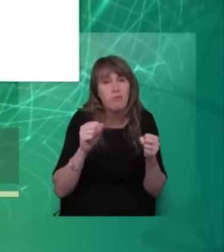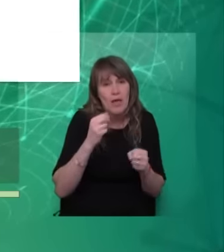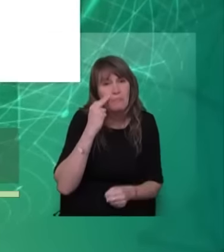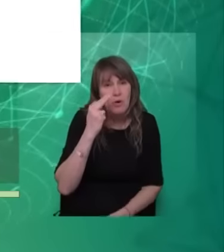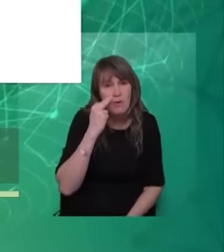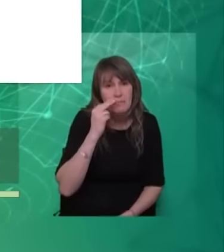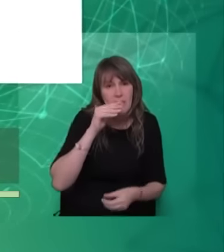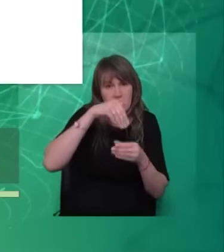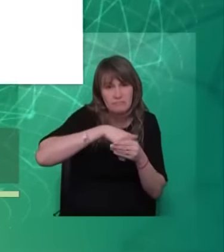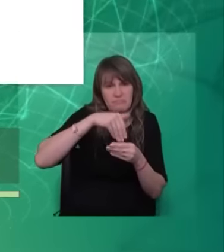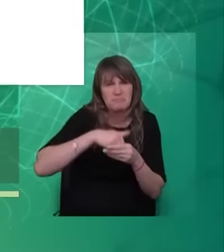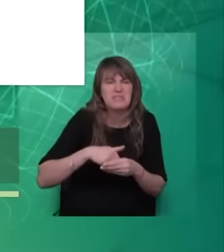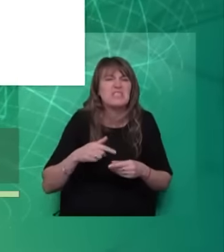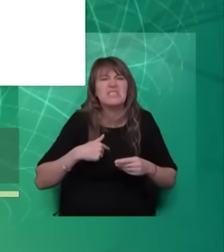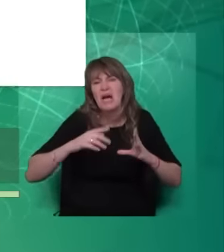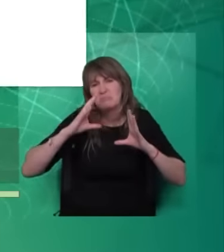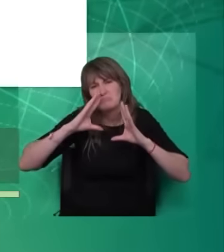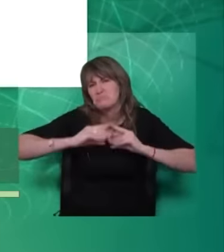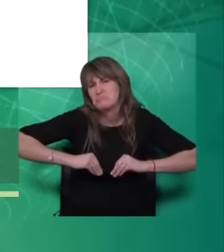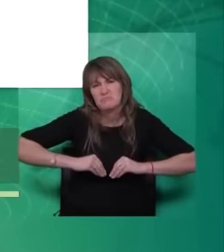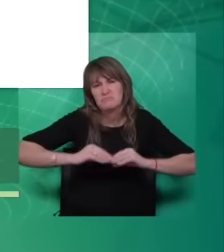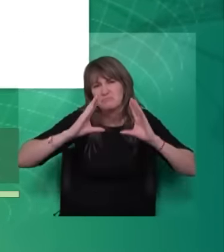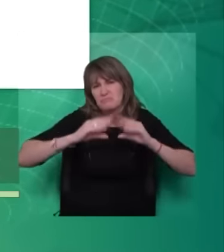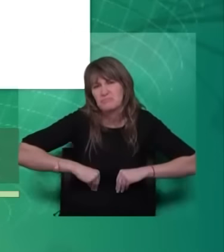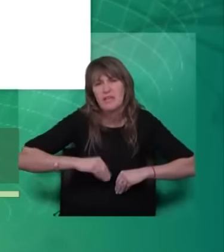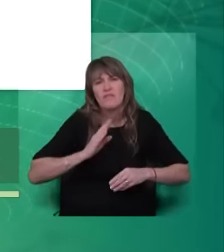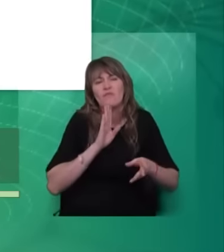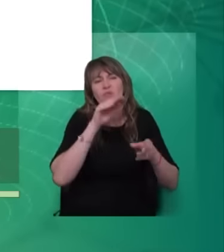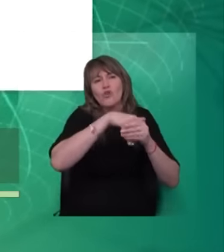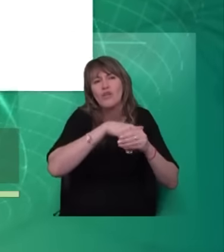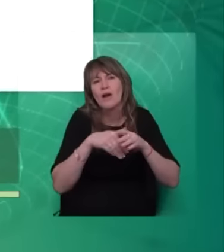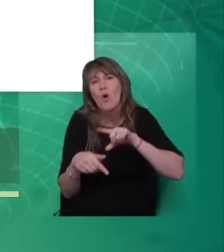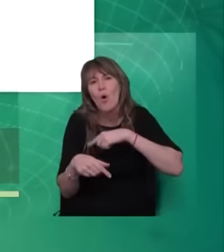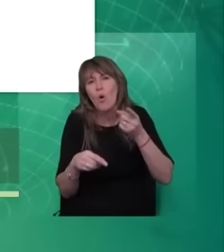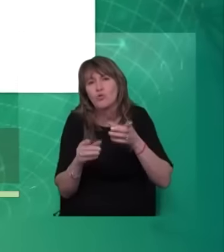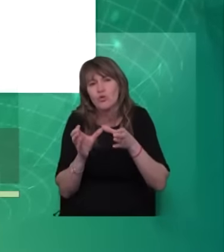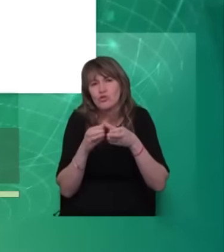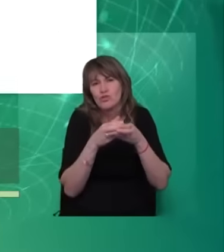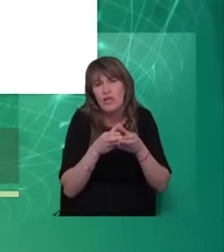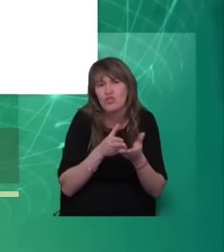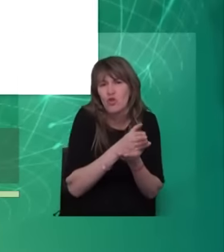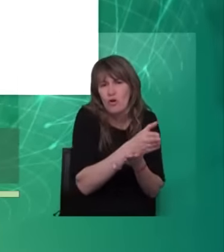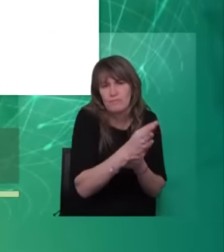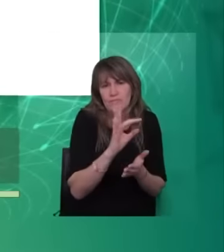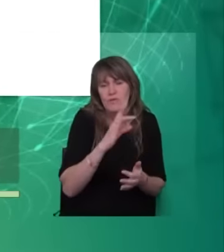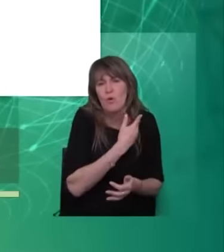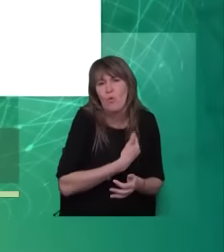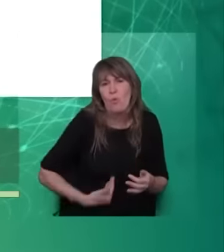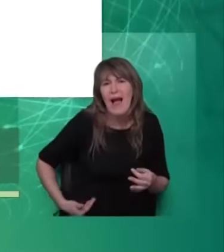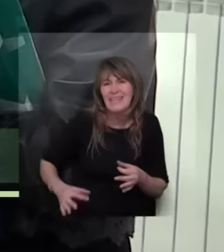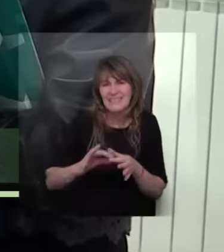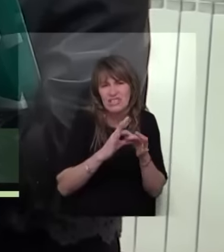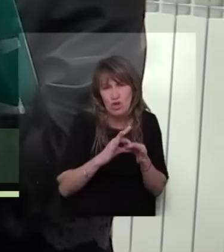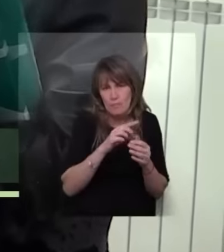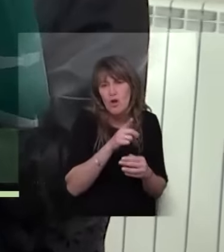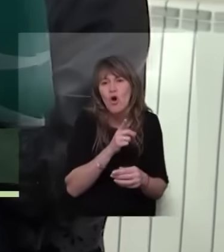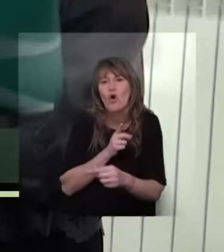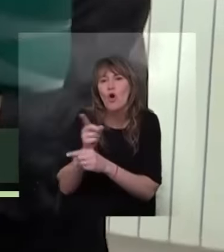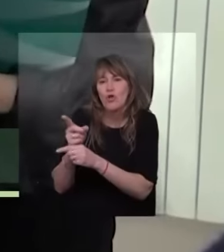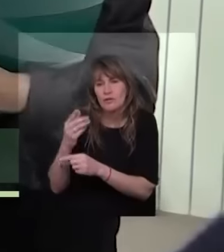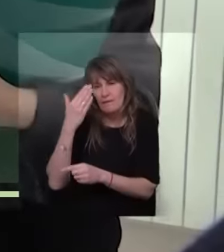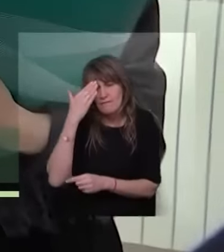como una desencantada que textuales palabras votará a otro sector de la coalición de gobierno para evitar que el frente ampo vuelva al poder uno de los